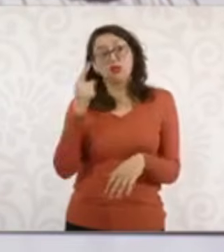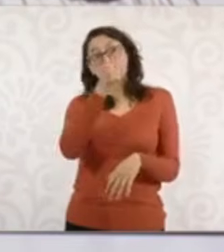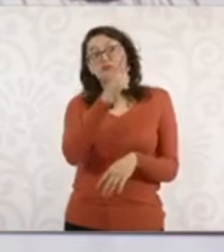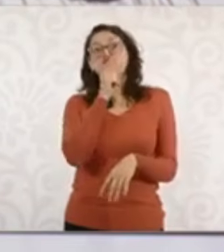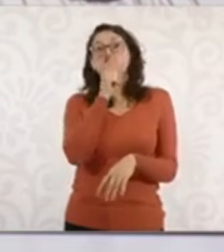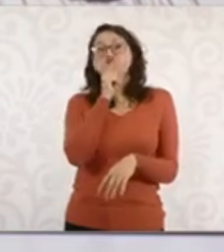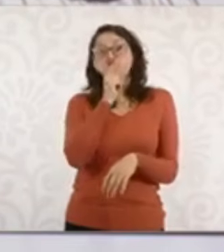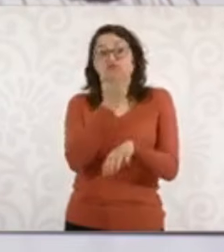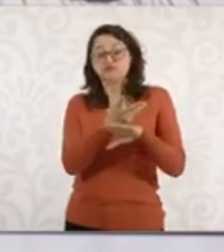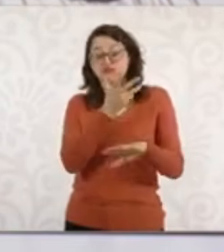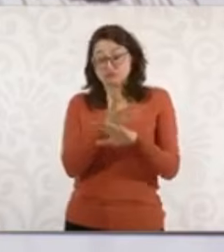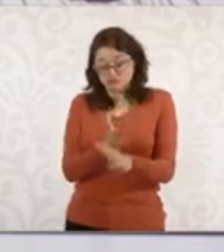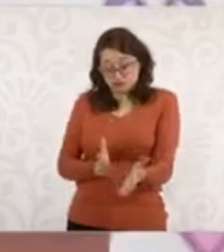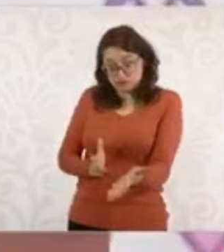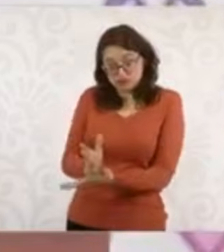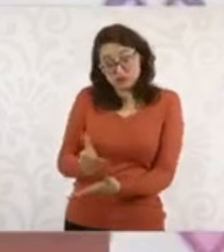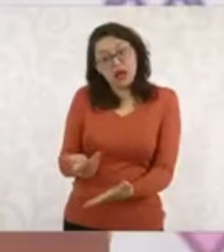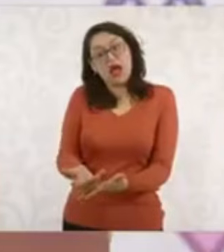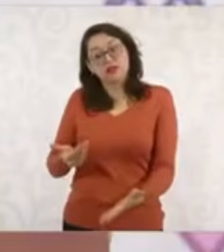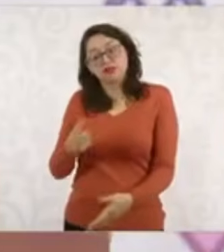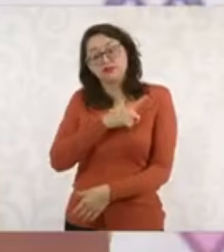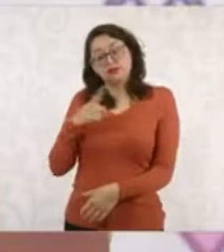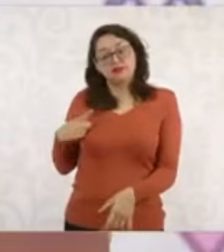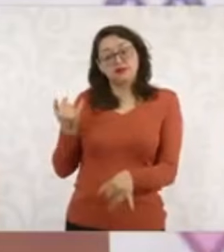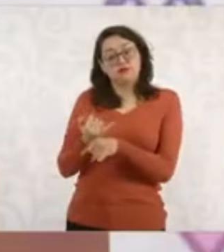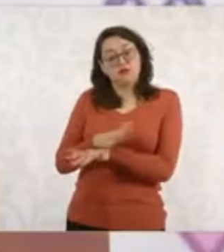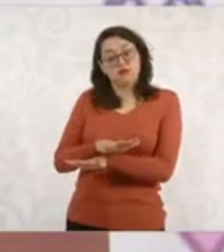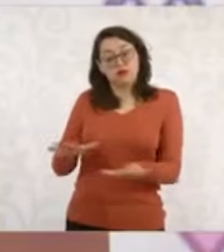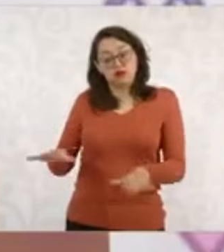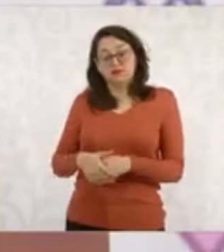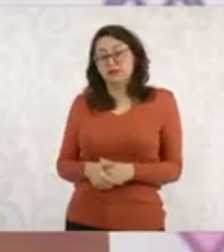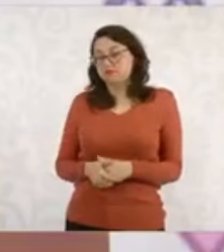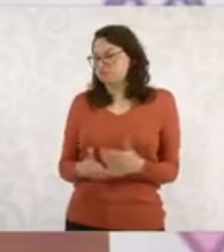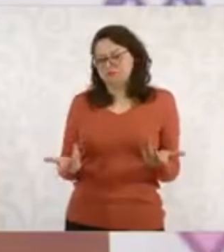agente de Estados Unidos en México tiene que entregar un informe. Y